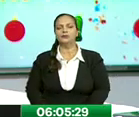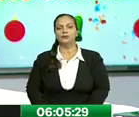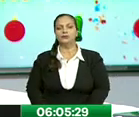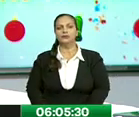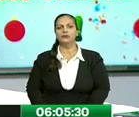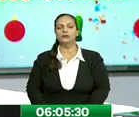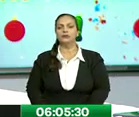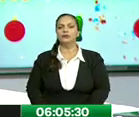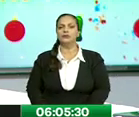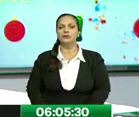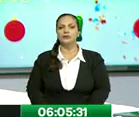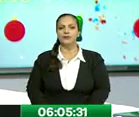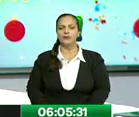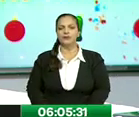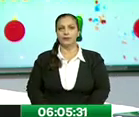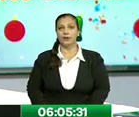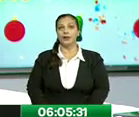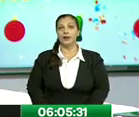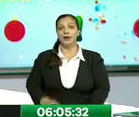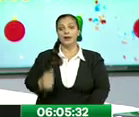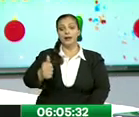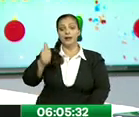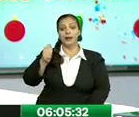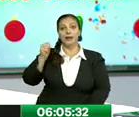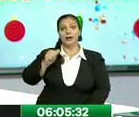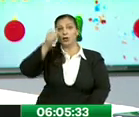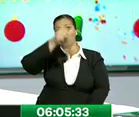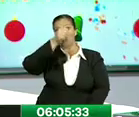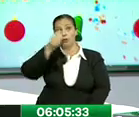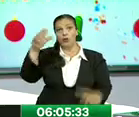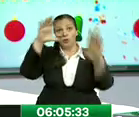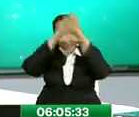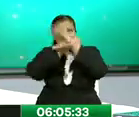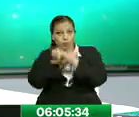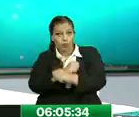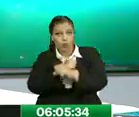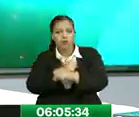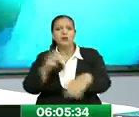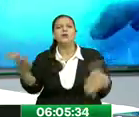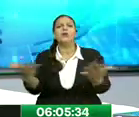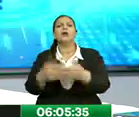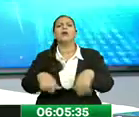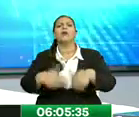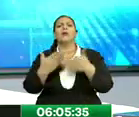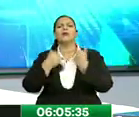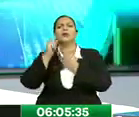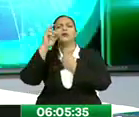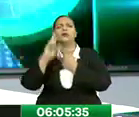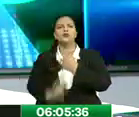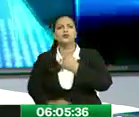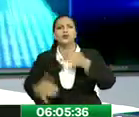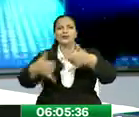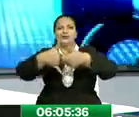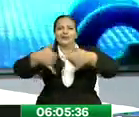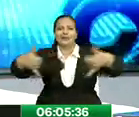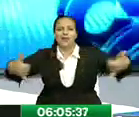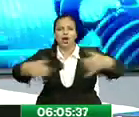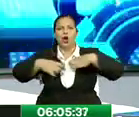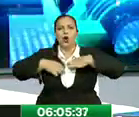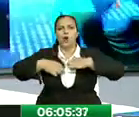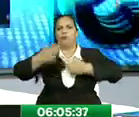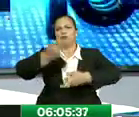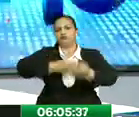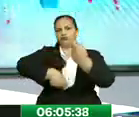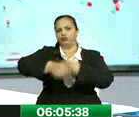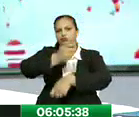seguridad en el local de venta de ropa y cosméticos asaltado la noche de este domingo en el sur de la ciudad de Guayaquil. La policía